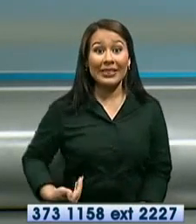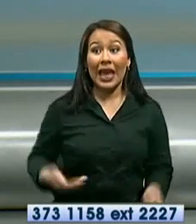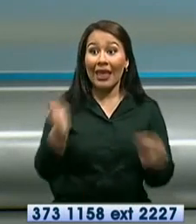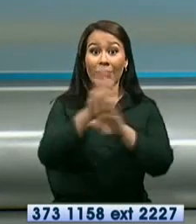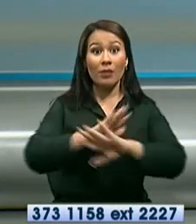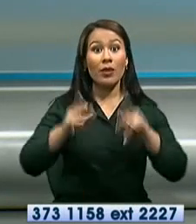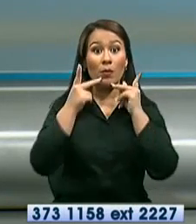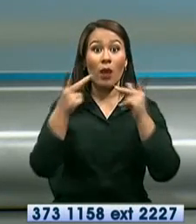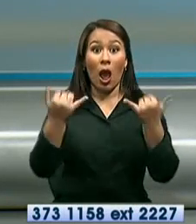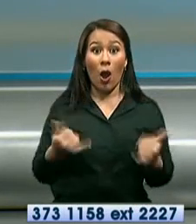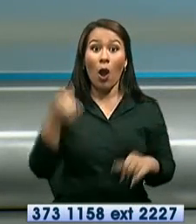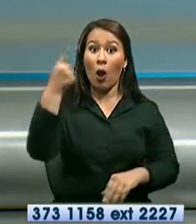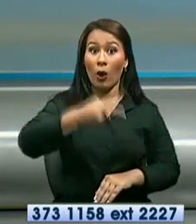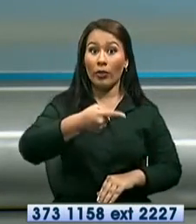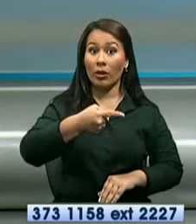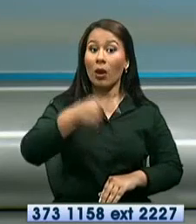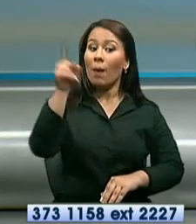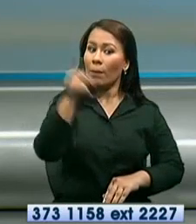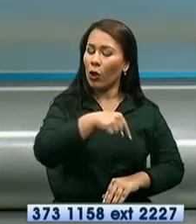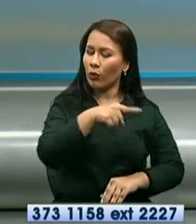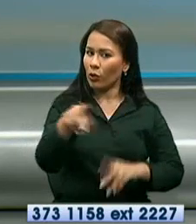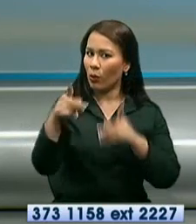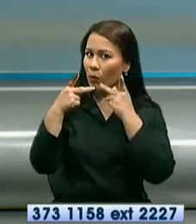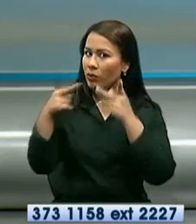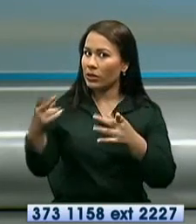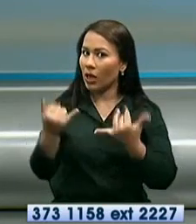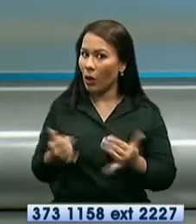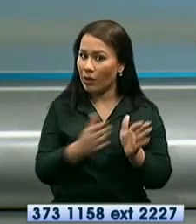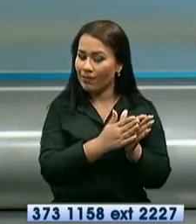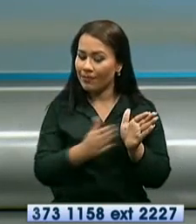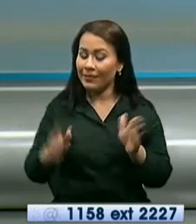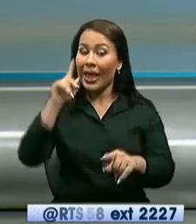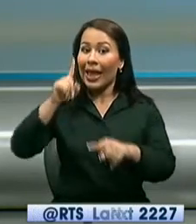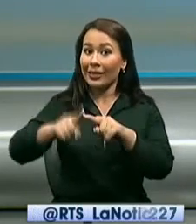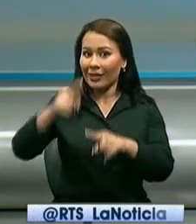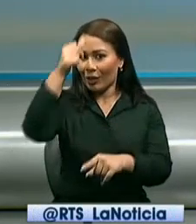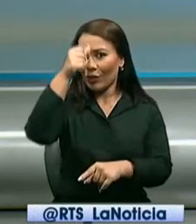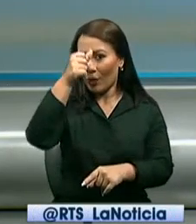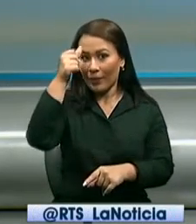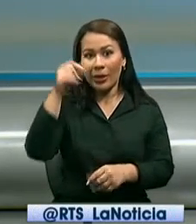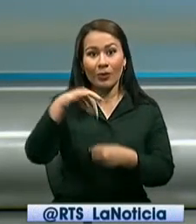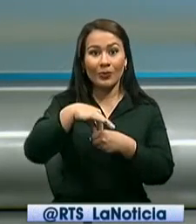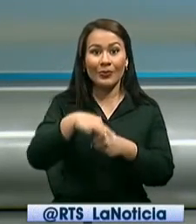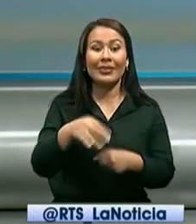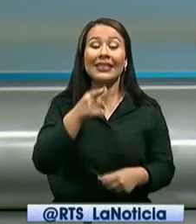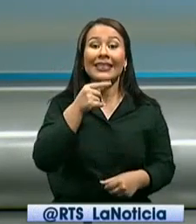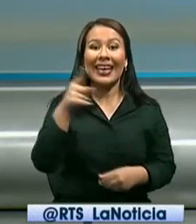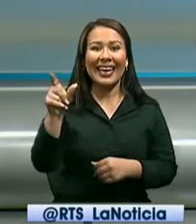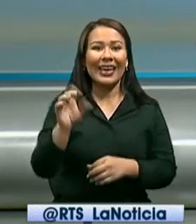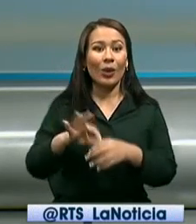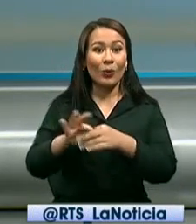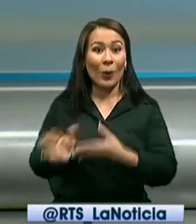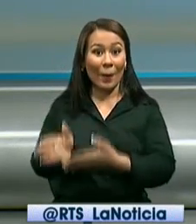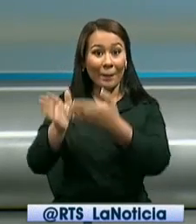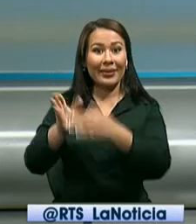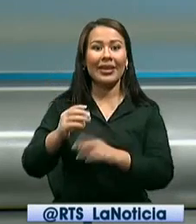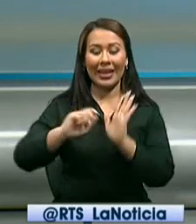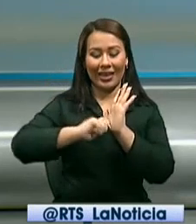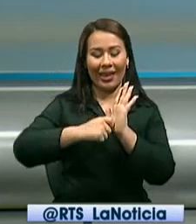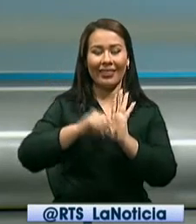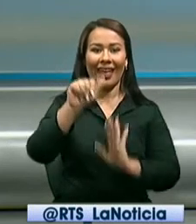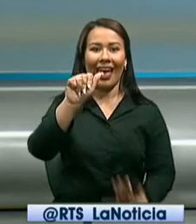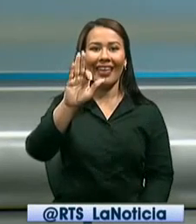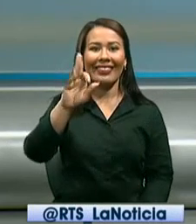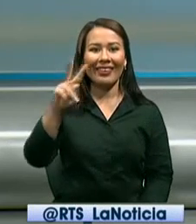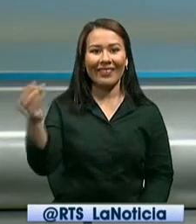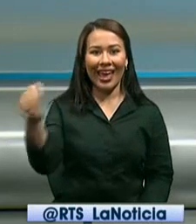la prohibición de acciones para captar votos. Para ampliarnos la información, hacemos contacto con Juan Carlos Gambini de Canal ATV, afiliado a la red